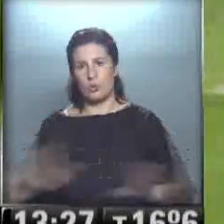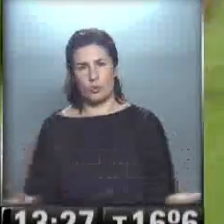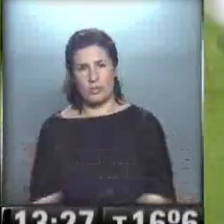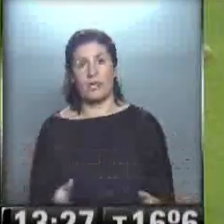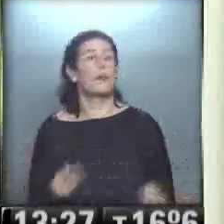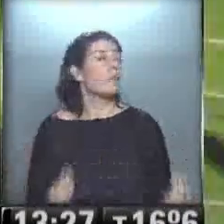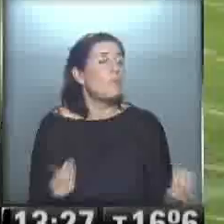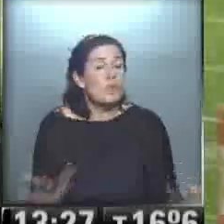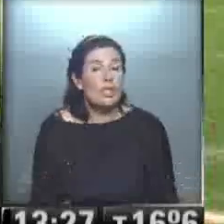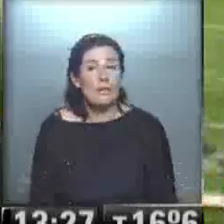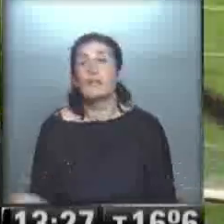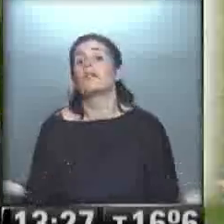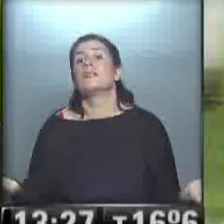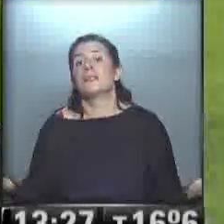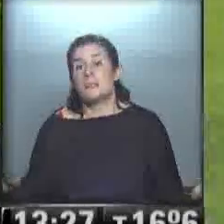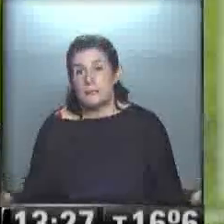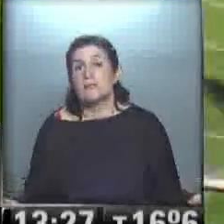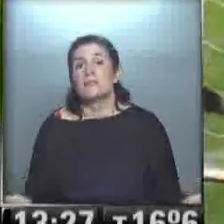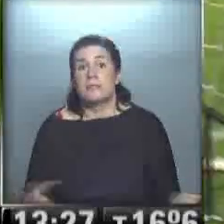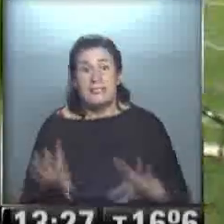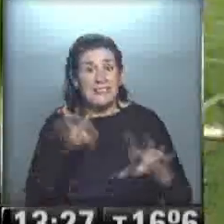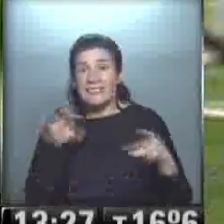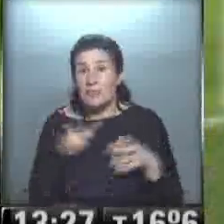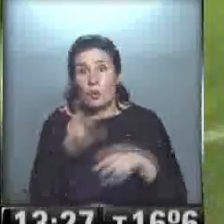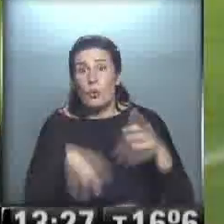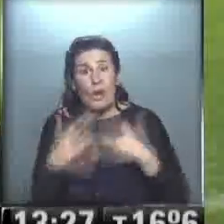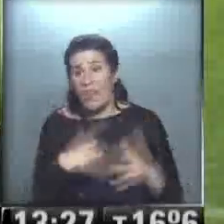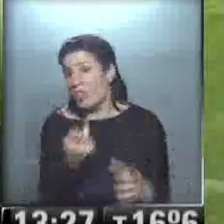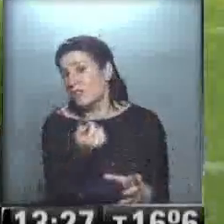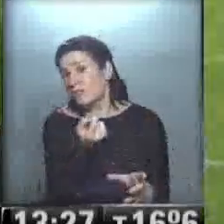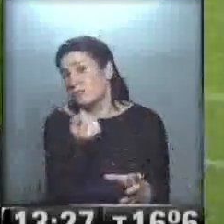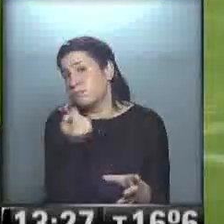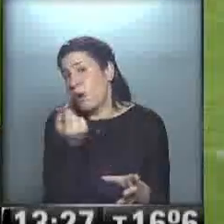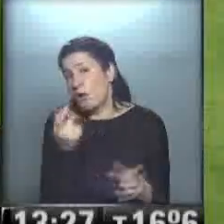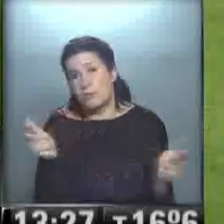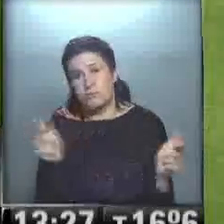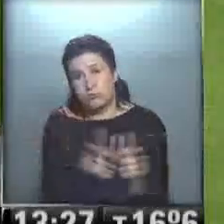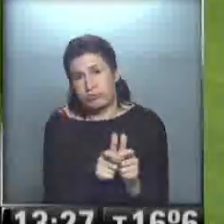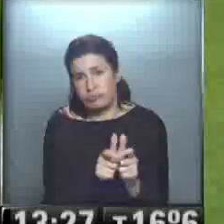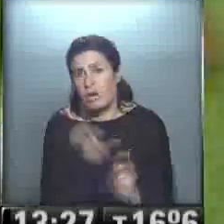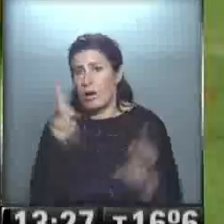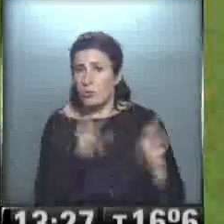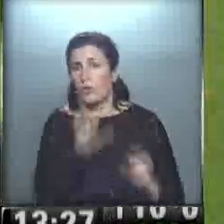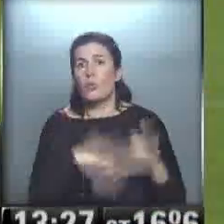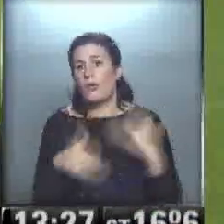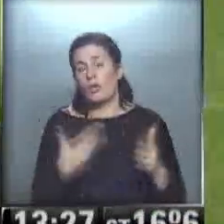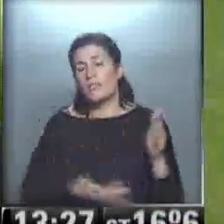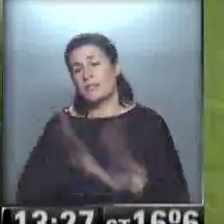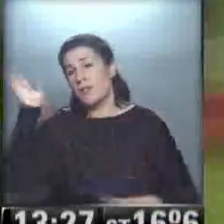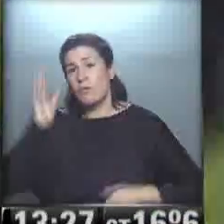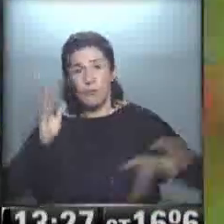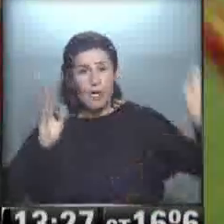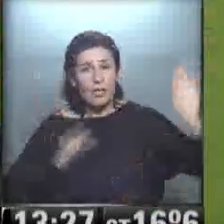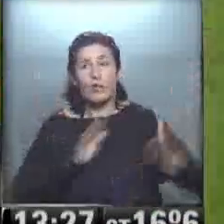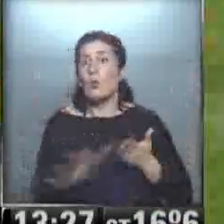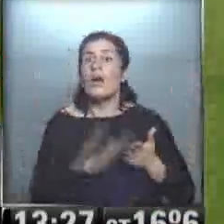Claro, ¿y por qué? Porque tiene menos plantel con el que le costó tanto ascender a primera. Se fueron jugadores, los refuerzos no